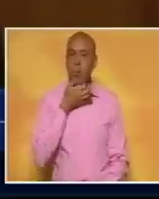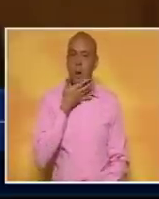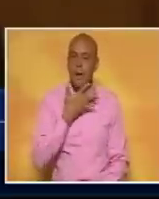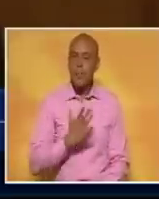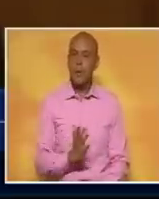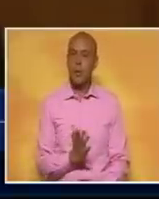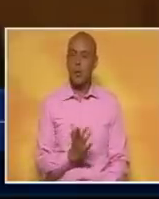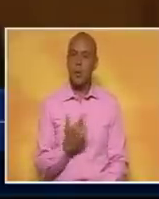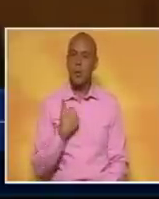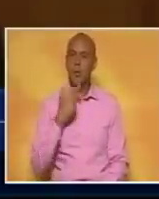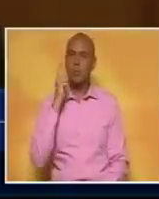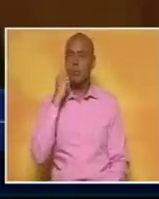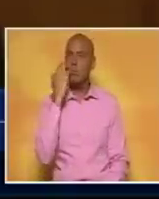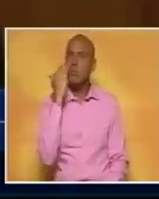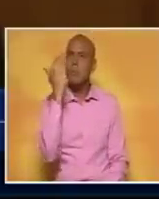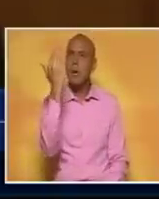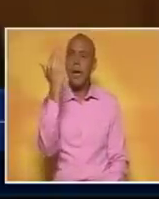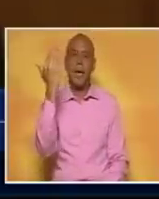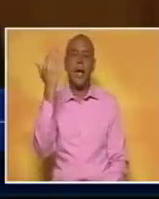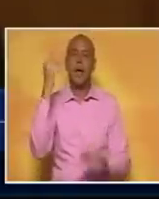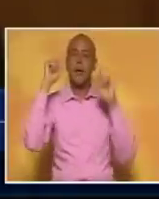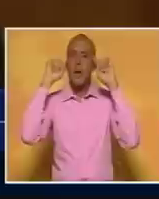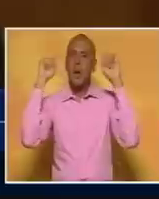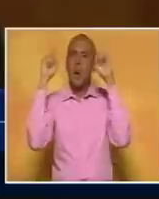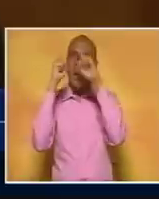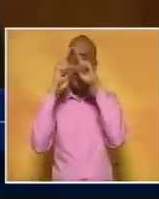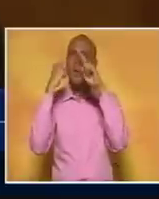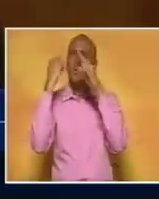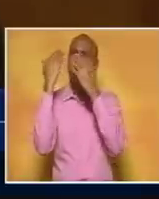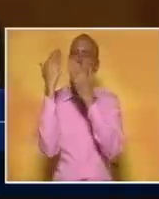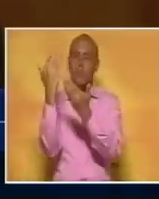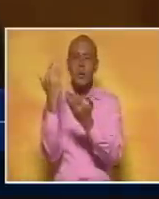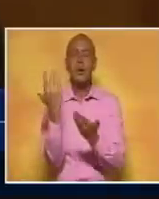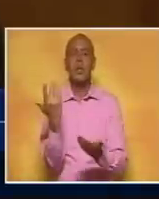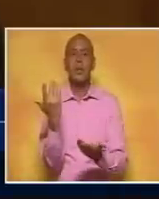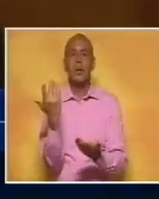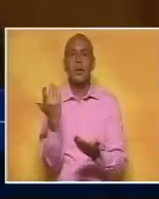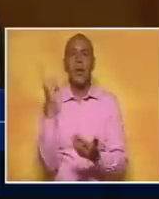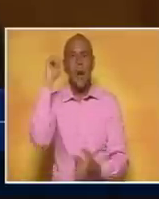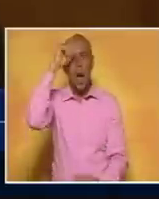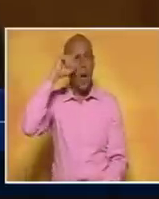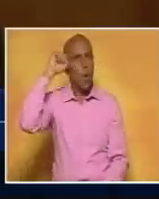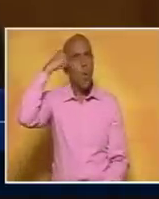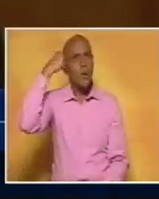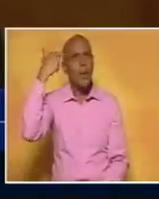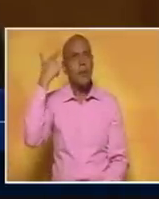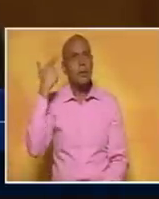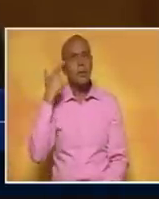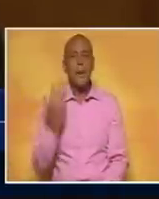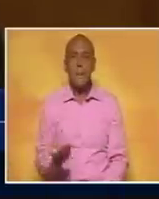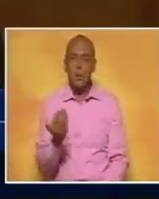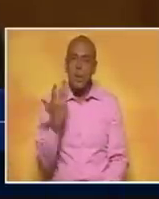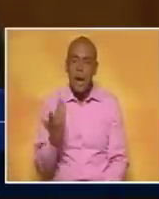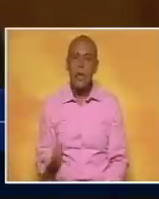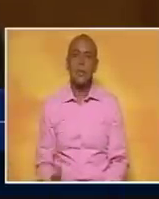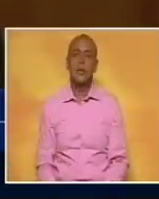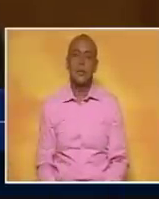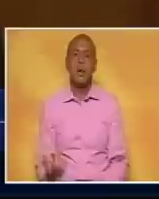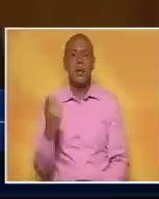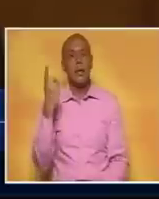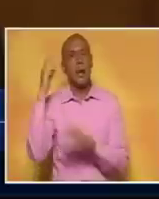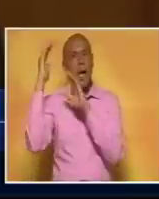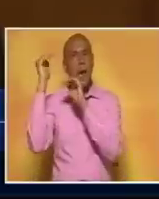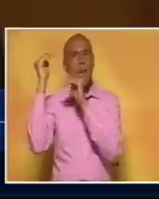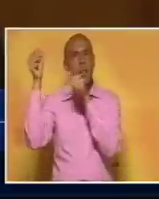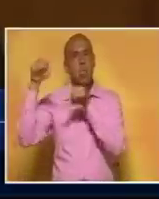pienso que él pueda recobrar, se dice, y alimentar esta esperanza.